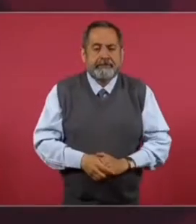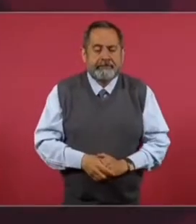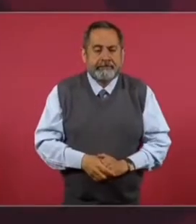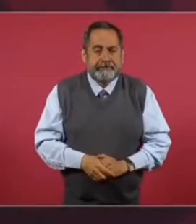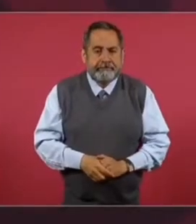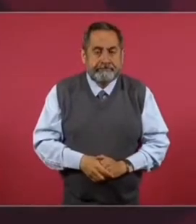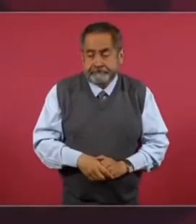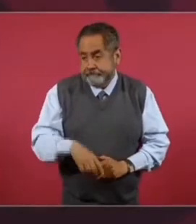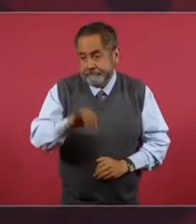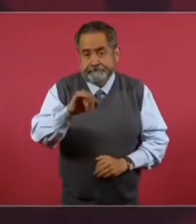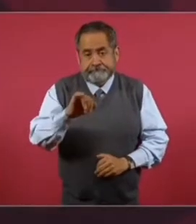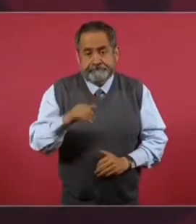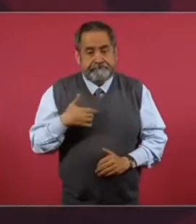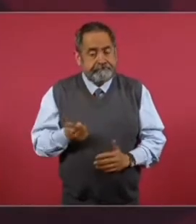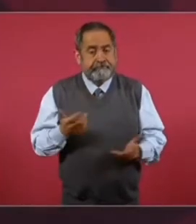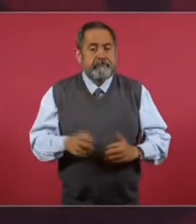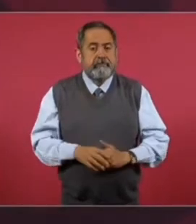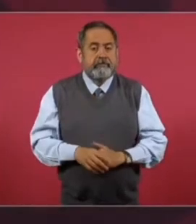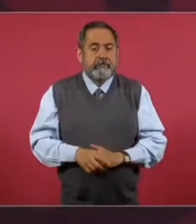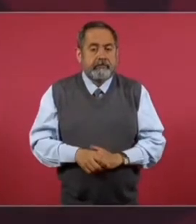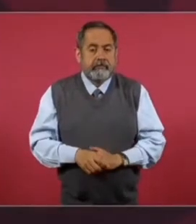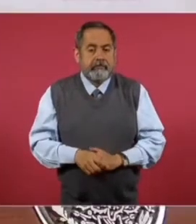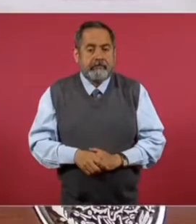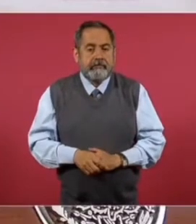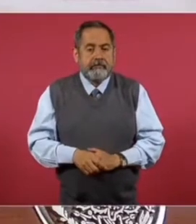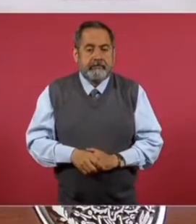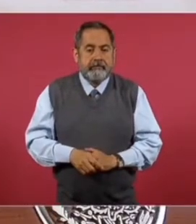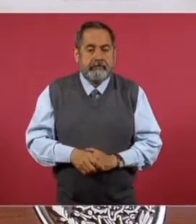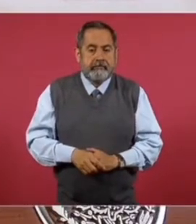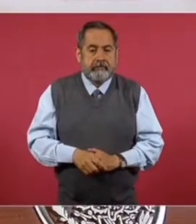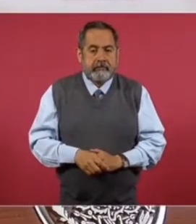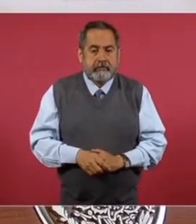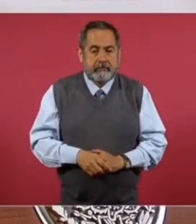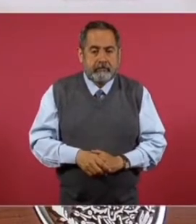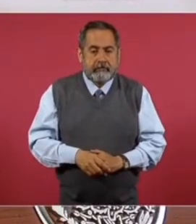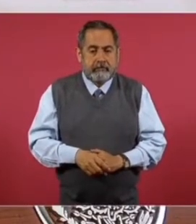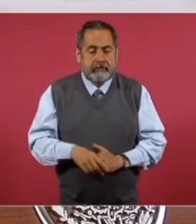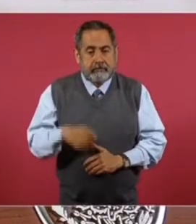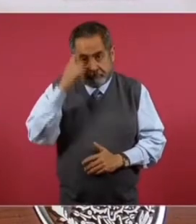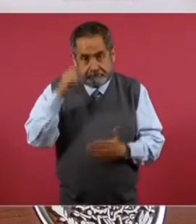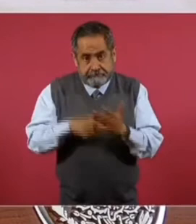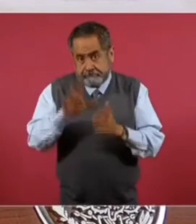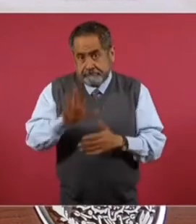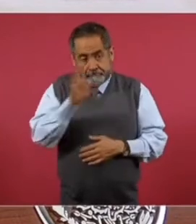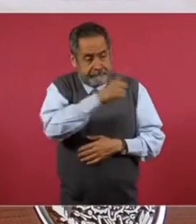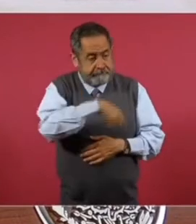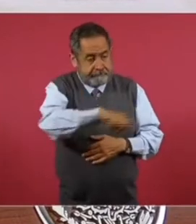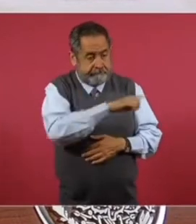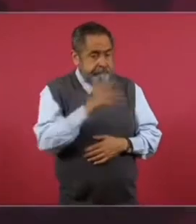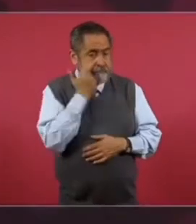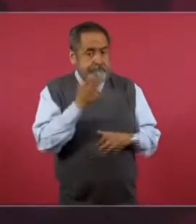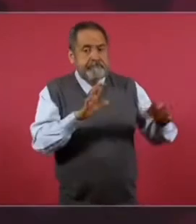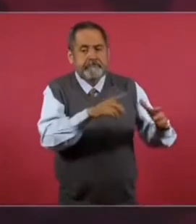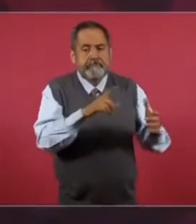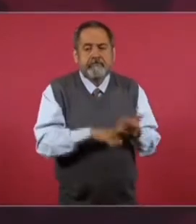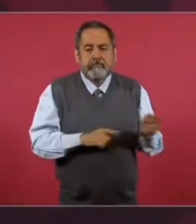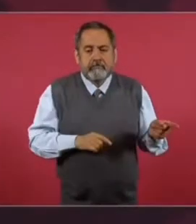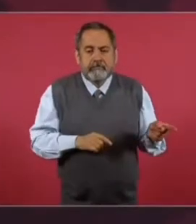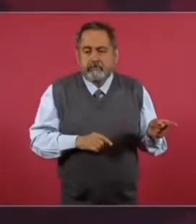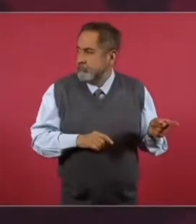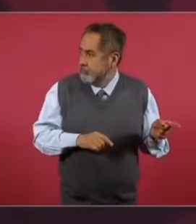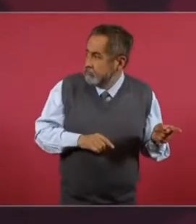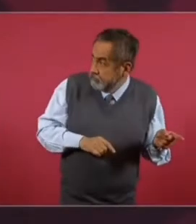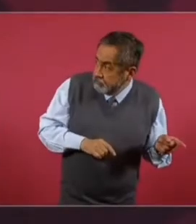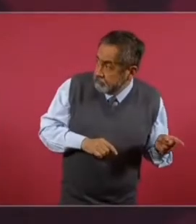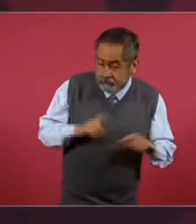según entiendo lo que están llevando a cabo, es que ya se están